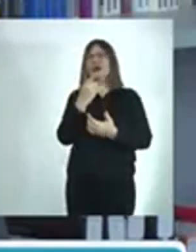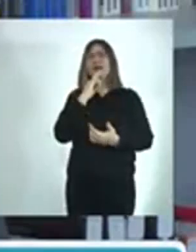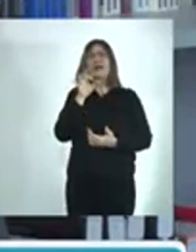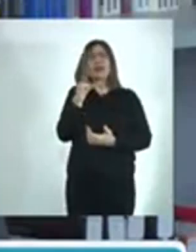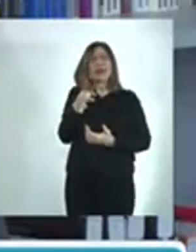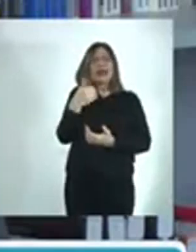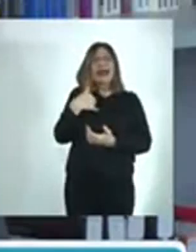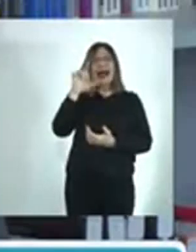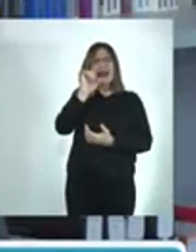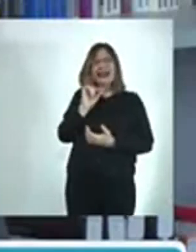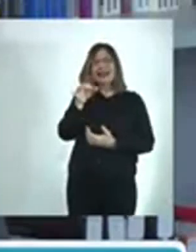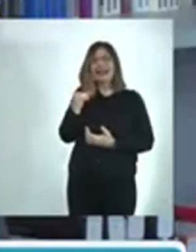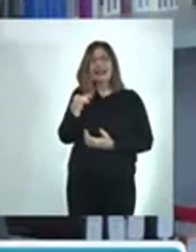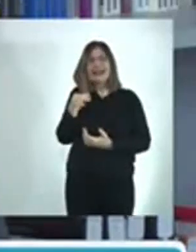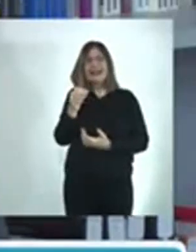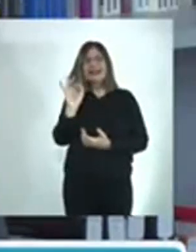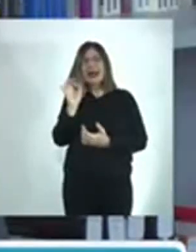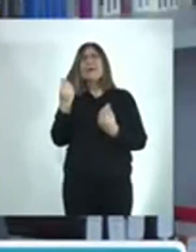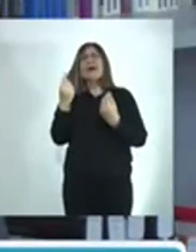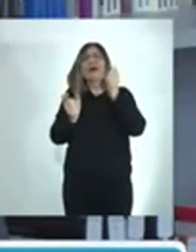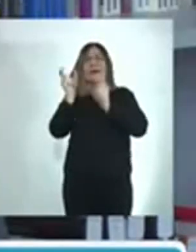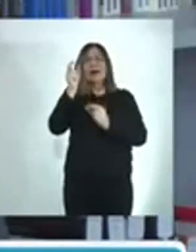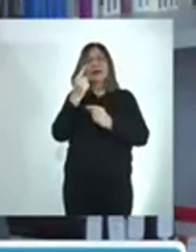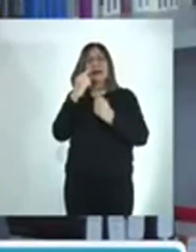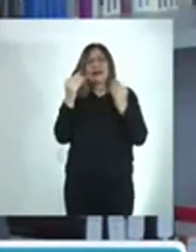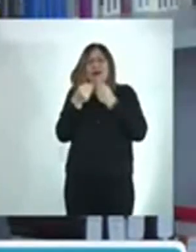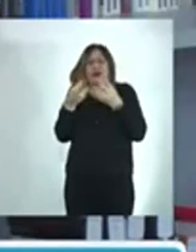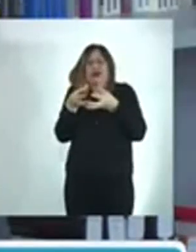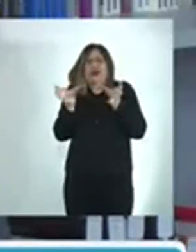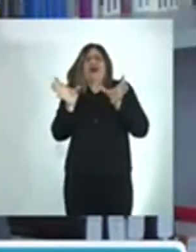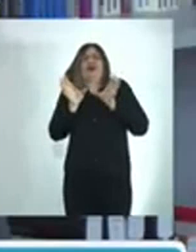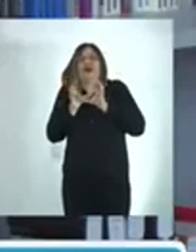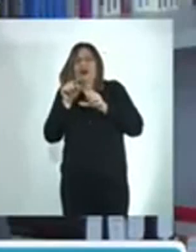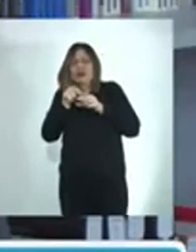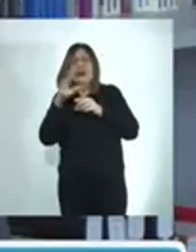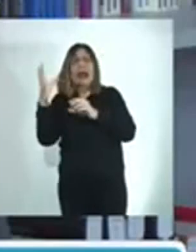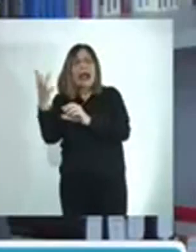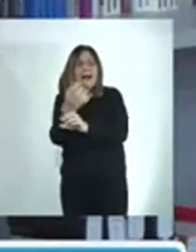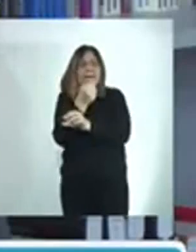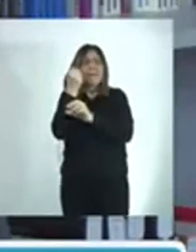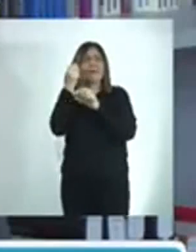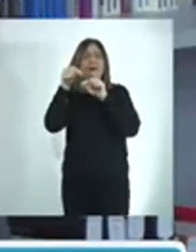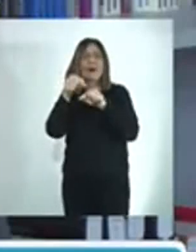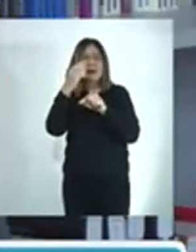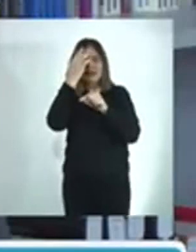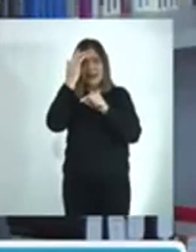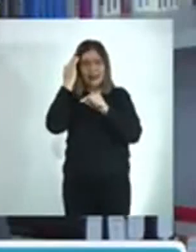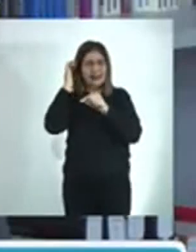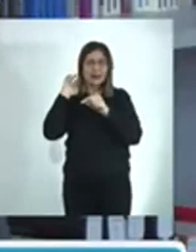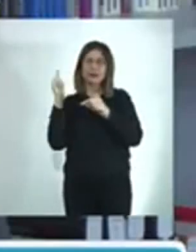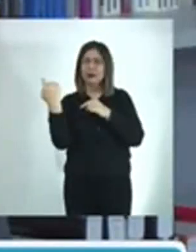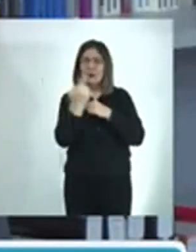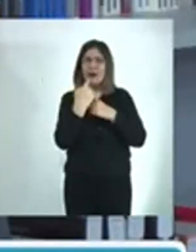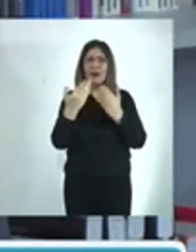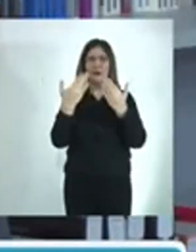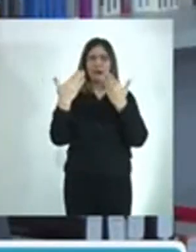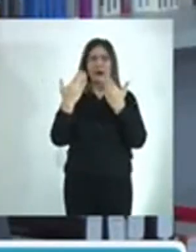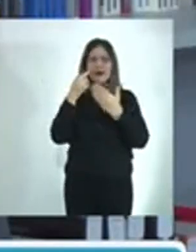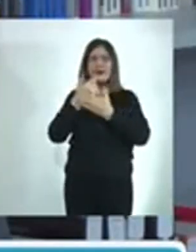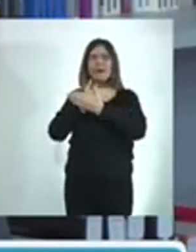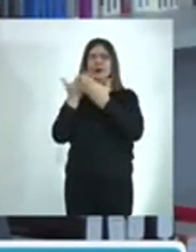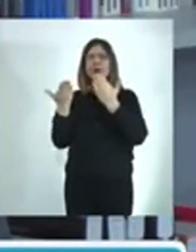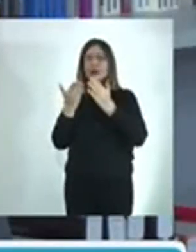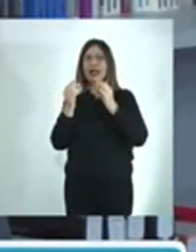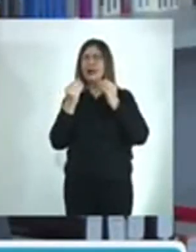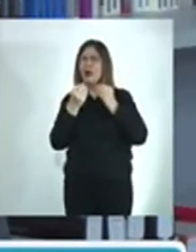una provincia muy densamente poblada, tiene una gran oportunidad. Tenemos una gran oportunidad de poder conectar